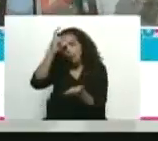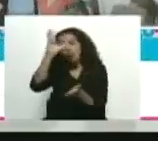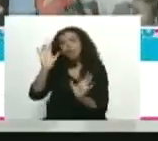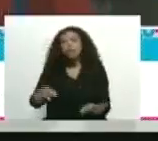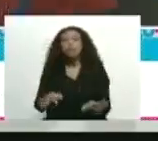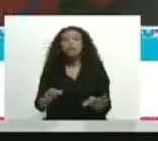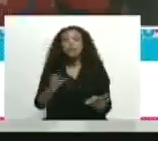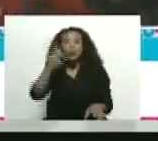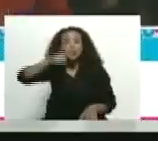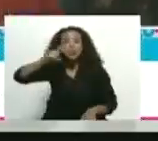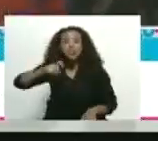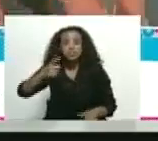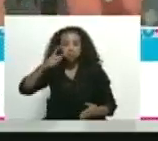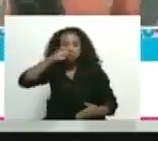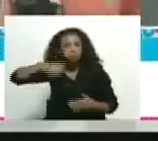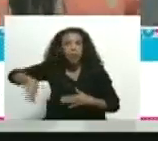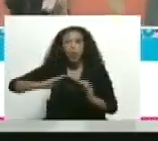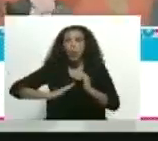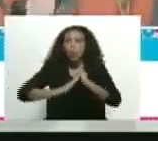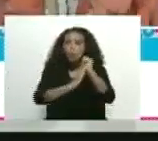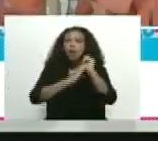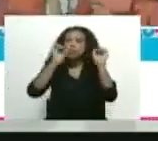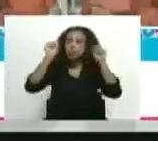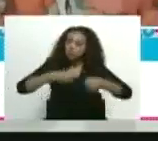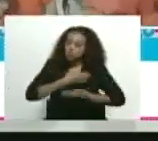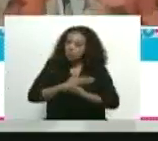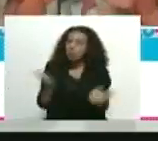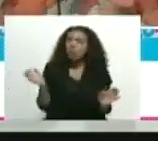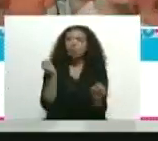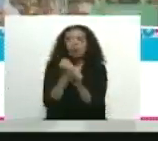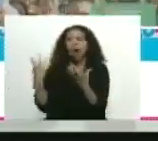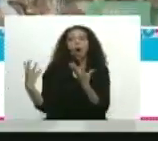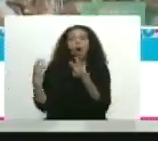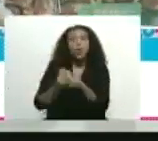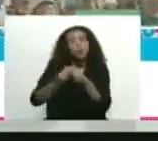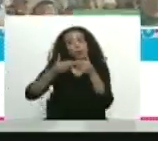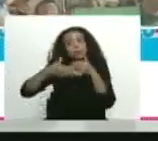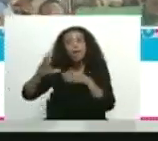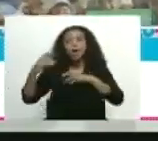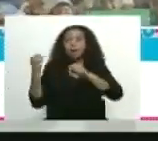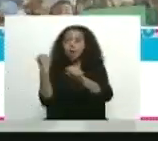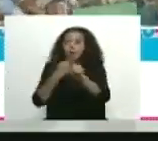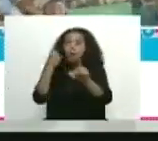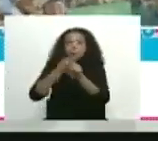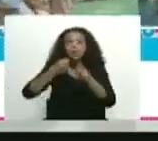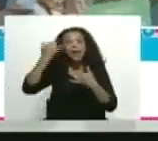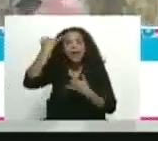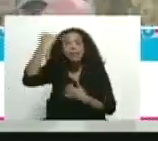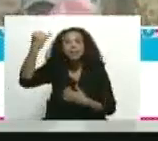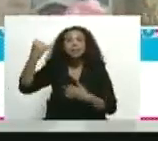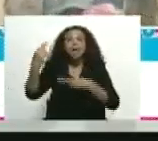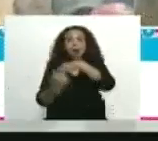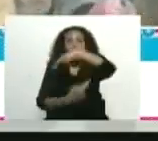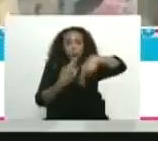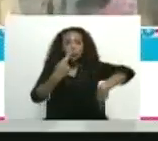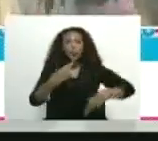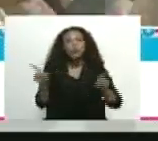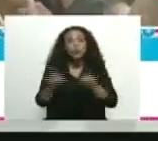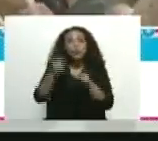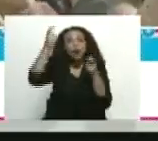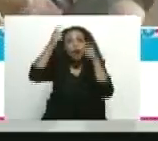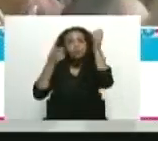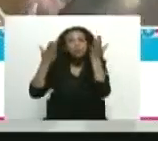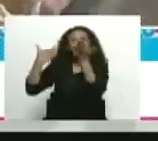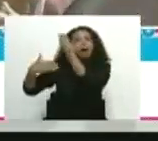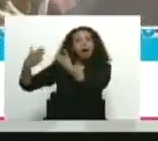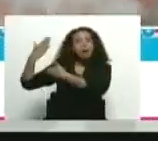que usted necesite, están todos los jefes de comunidad dispuestos a trabajar y a seguir luchando por este ideal, el cual era el del comandante Hugo